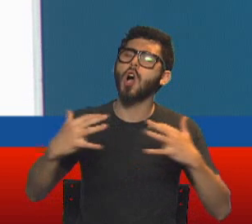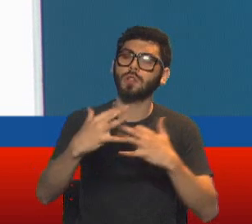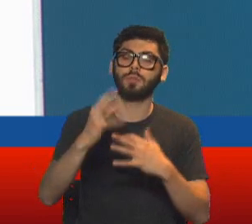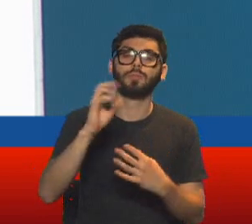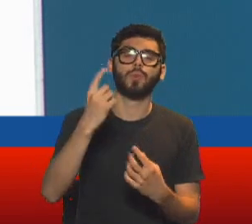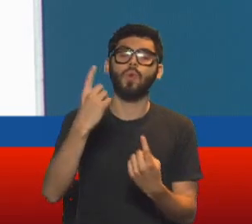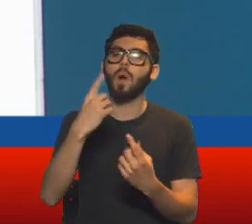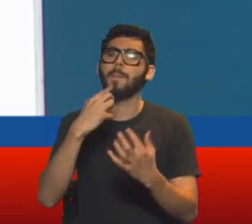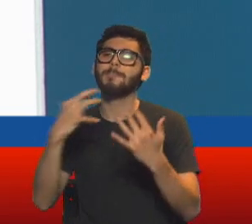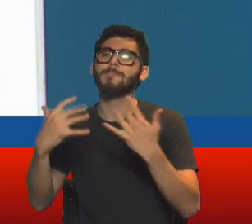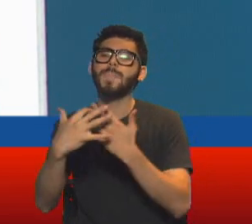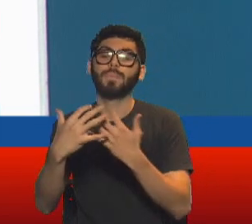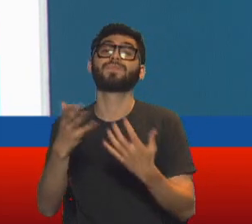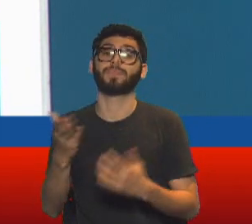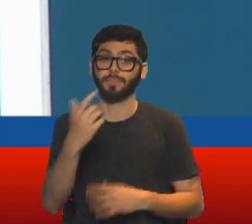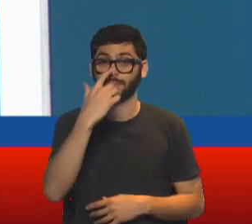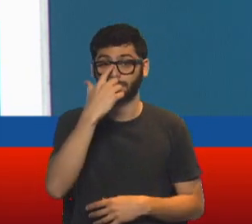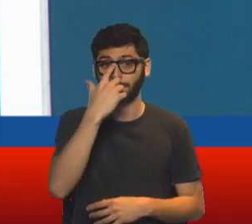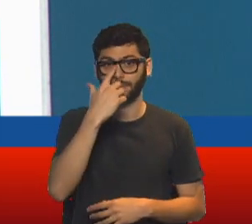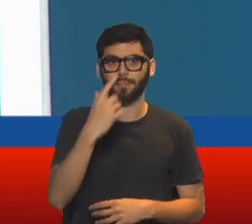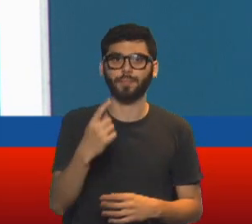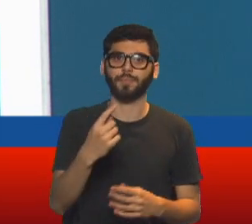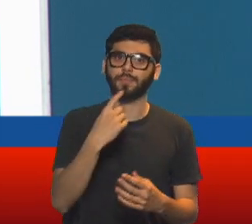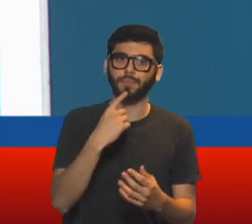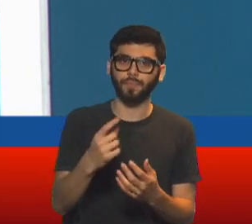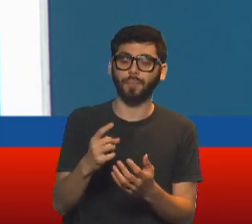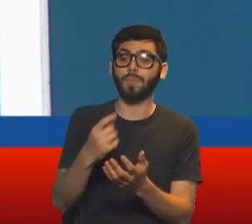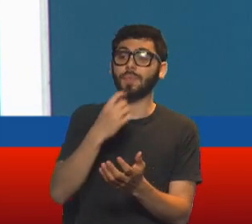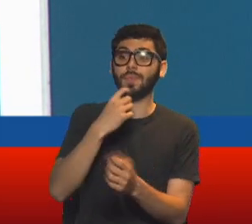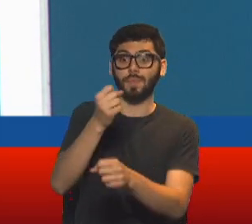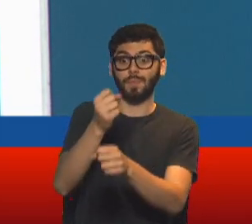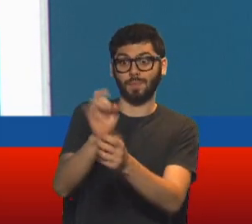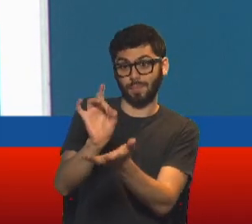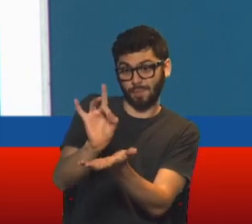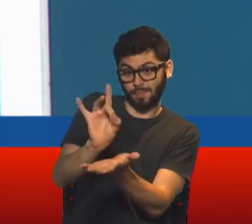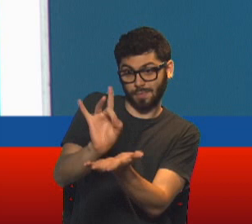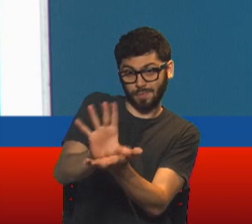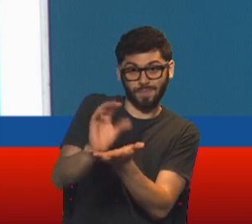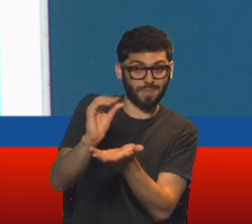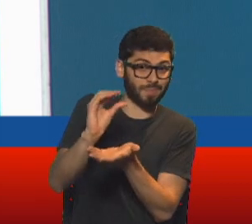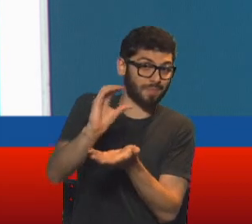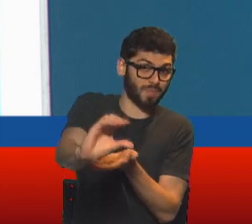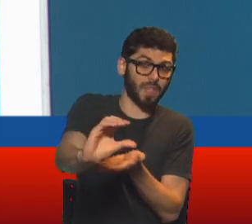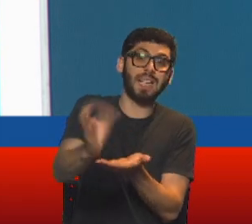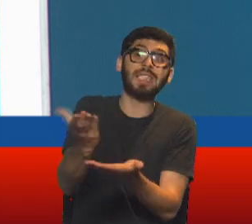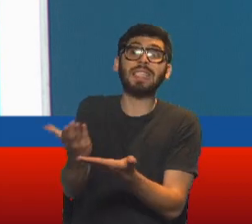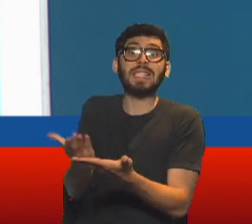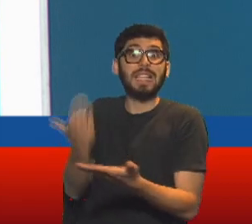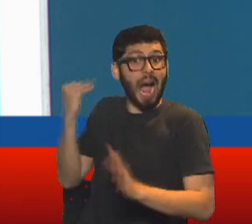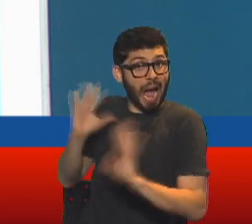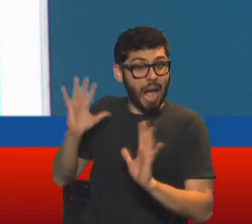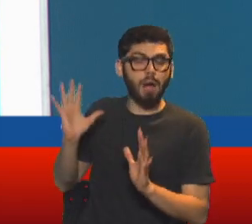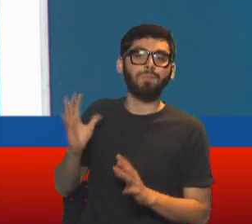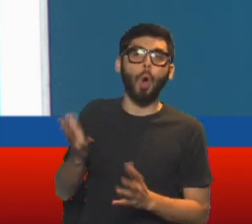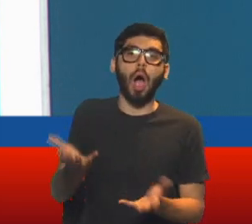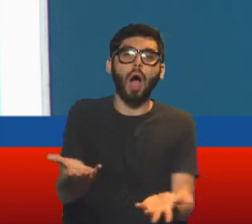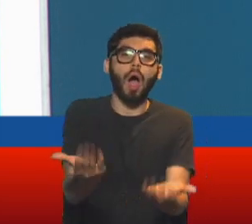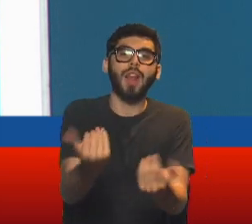dimensión de lo que uno cuenta. Este gobierno decretó, está prohibido el despido y